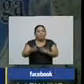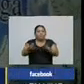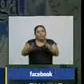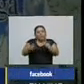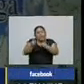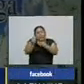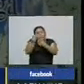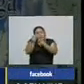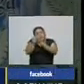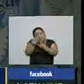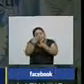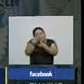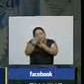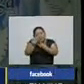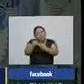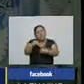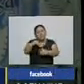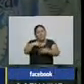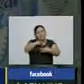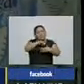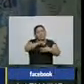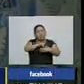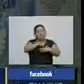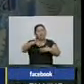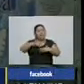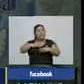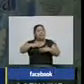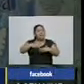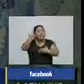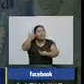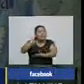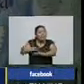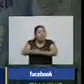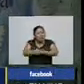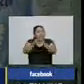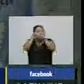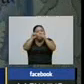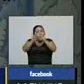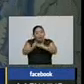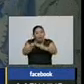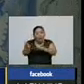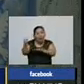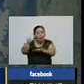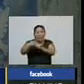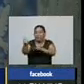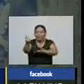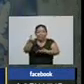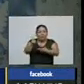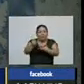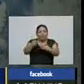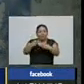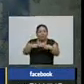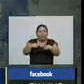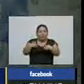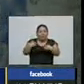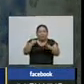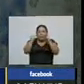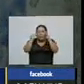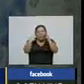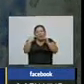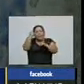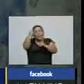pequeña esperanza, pero la tengo allí, de que mi hijo pues pudiera aparecer con vida y no saber lo que está